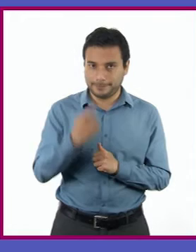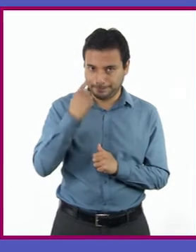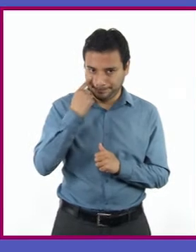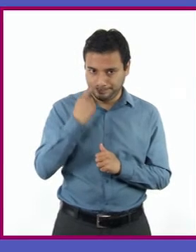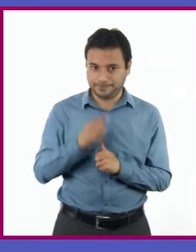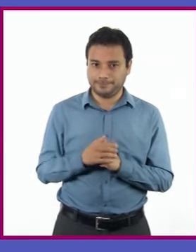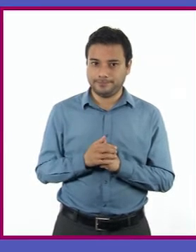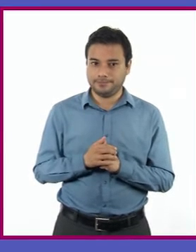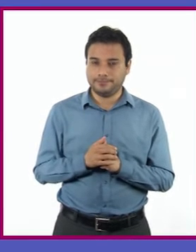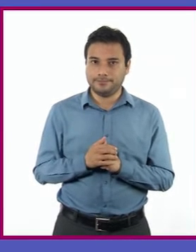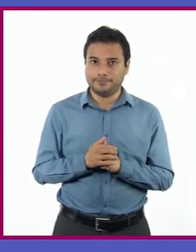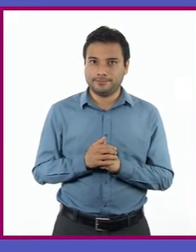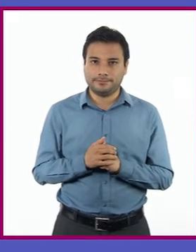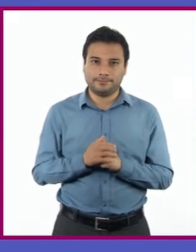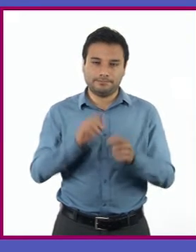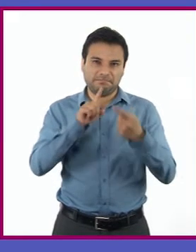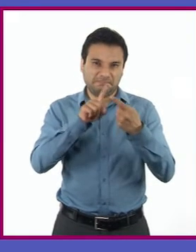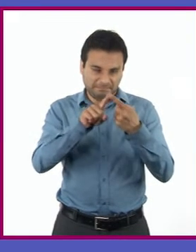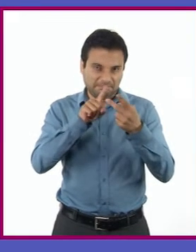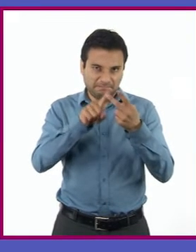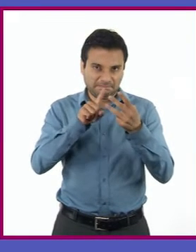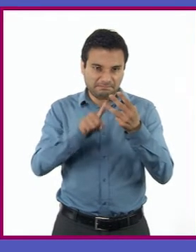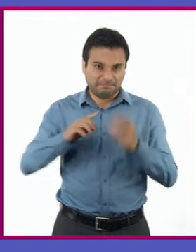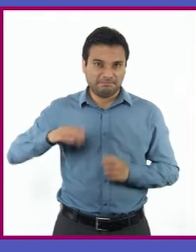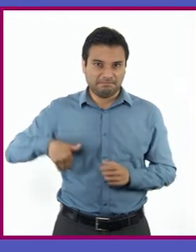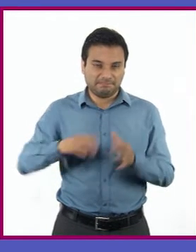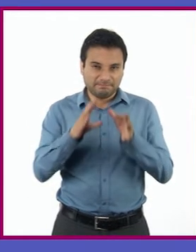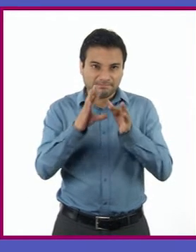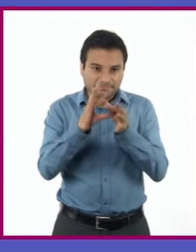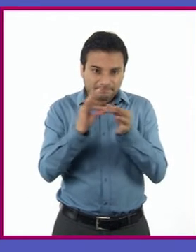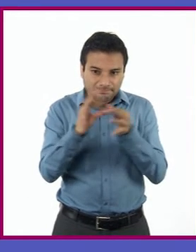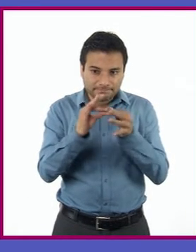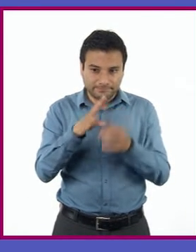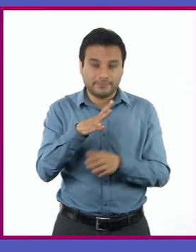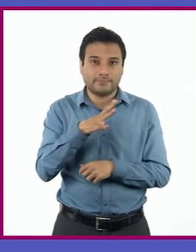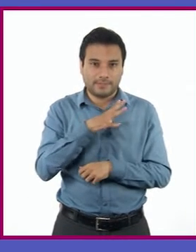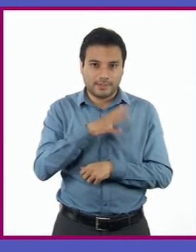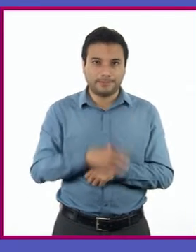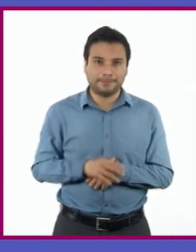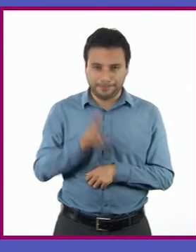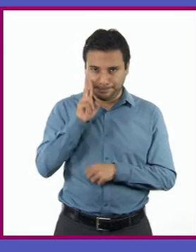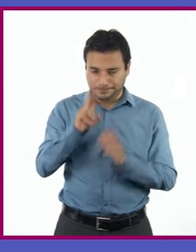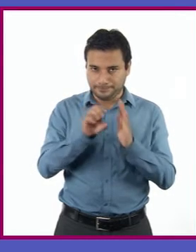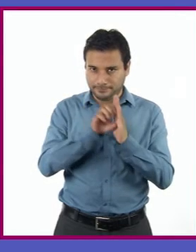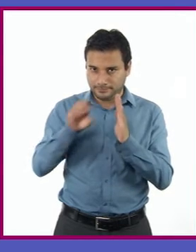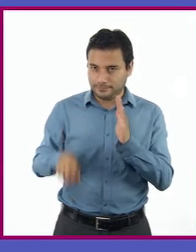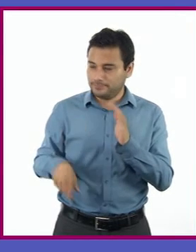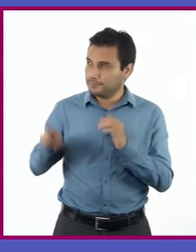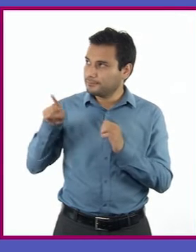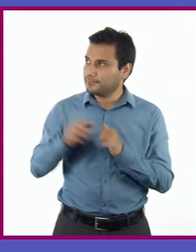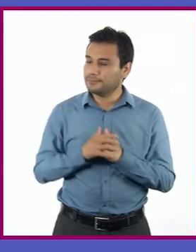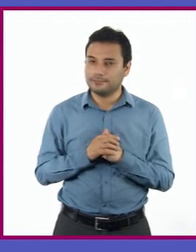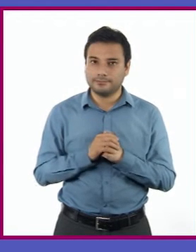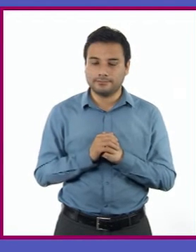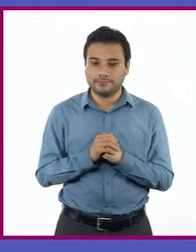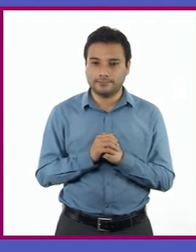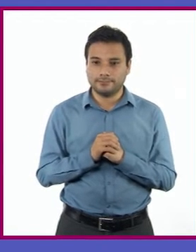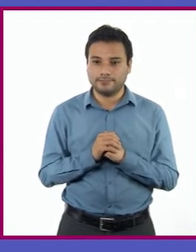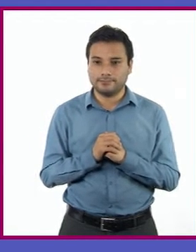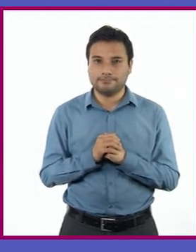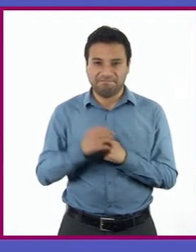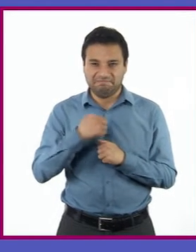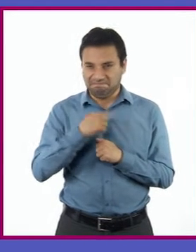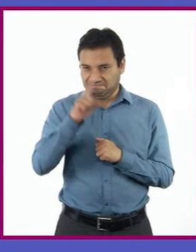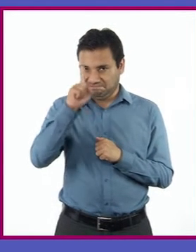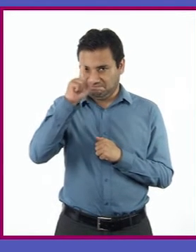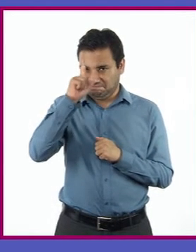aditivos, consecutivos y contraargumentativos, como se muestra en las tablas. Una